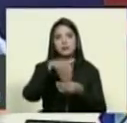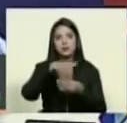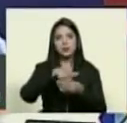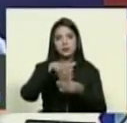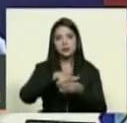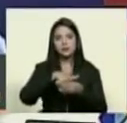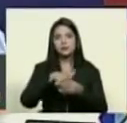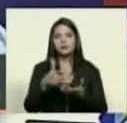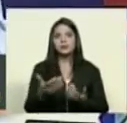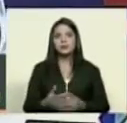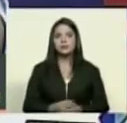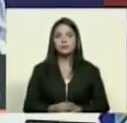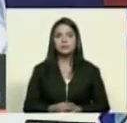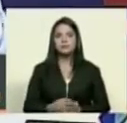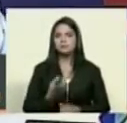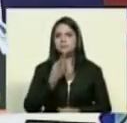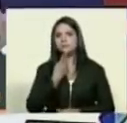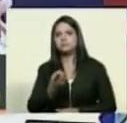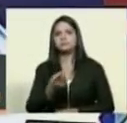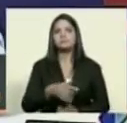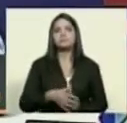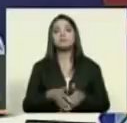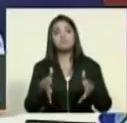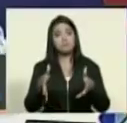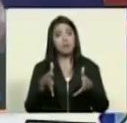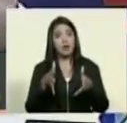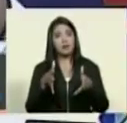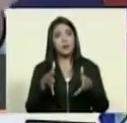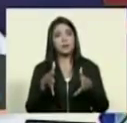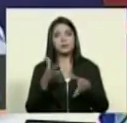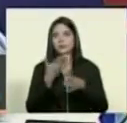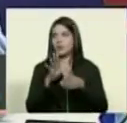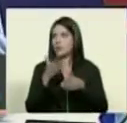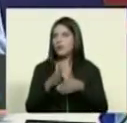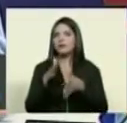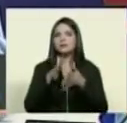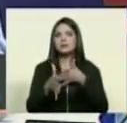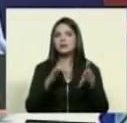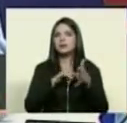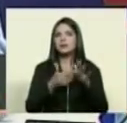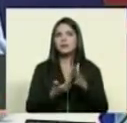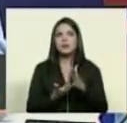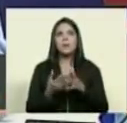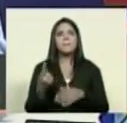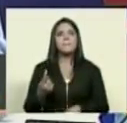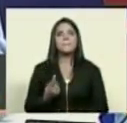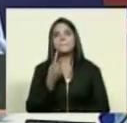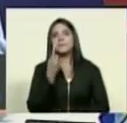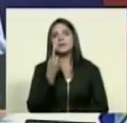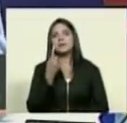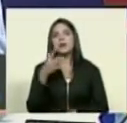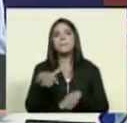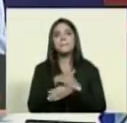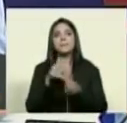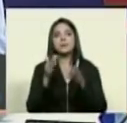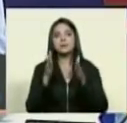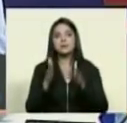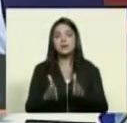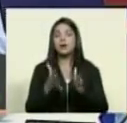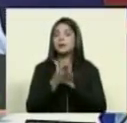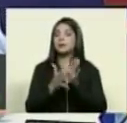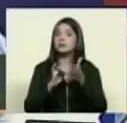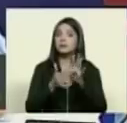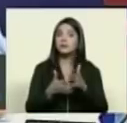y sale Jeremy Corbyn y dice ganamos, a pesar de que sigue siendo una primera ministra conservadora, quiere decir